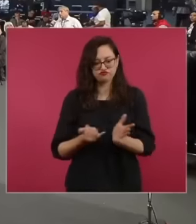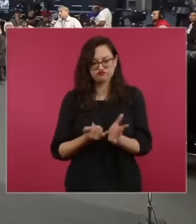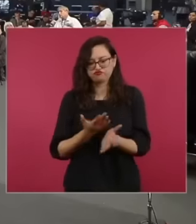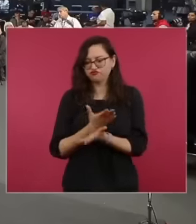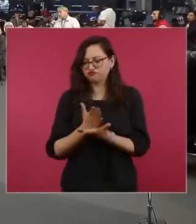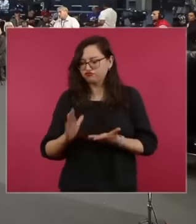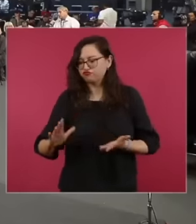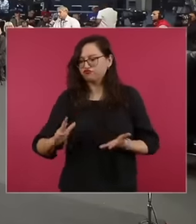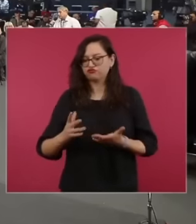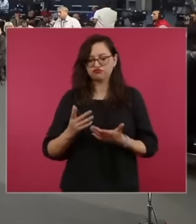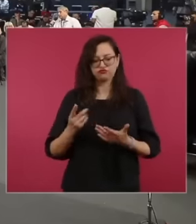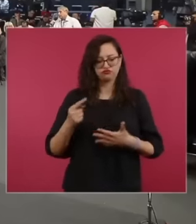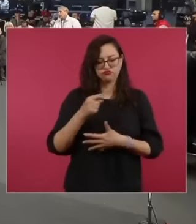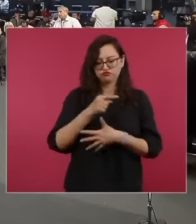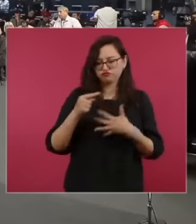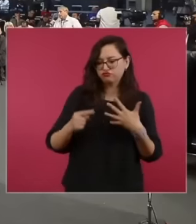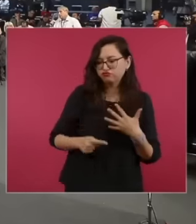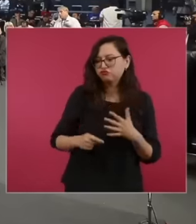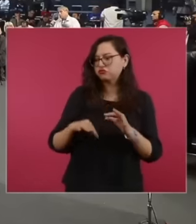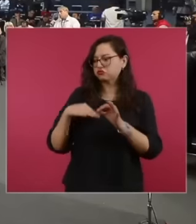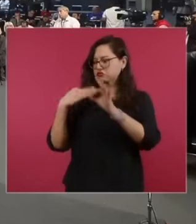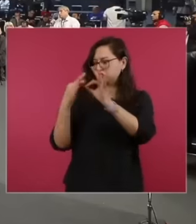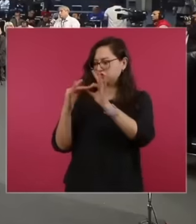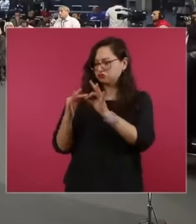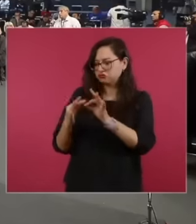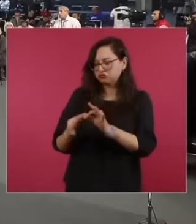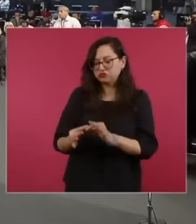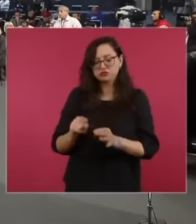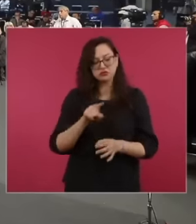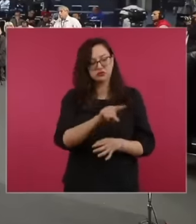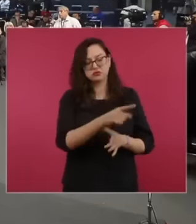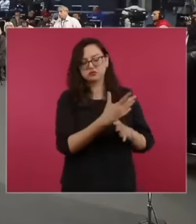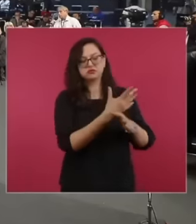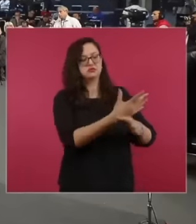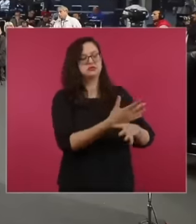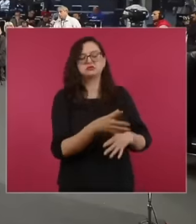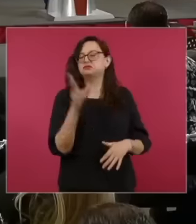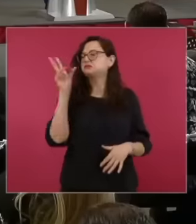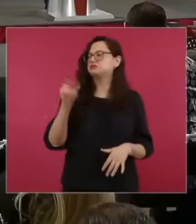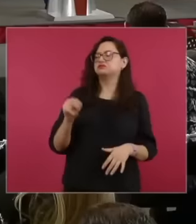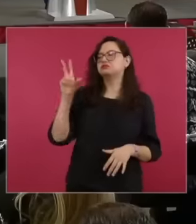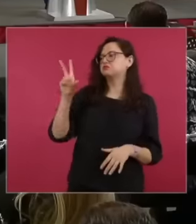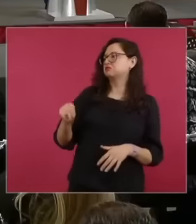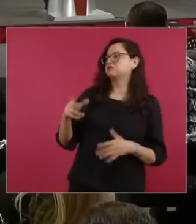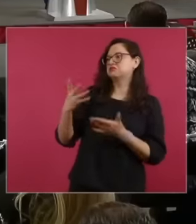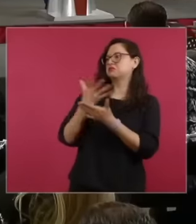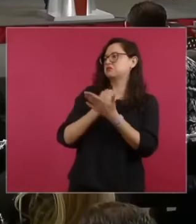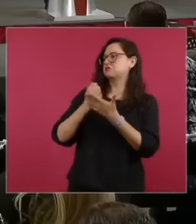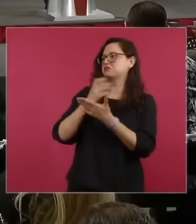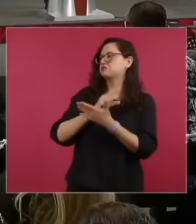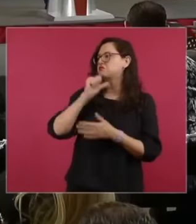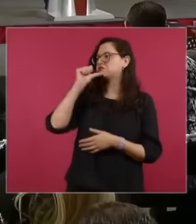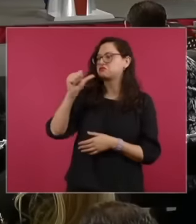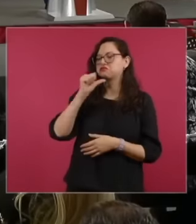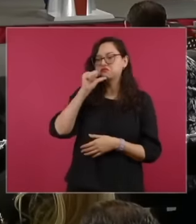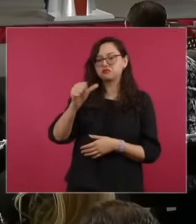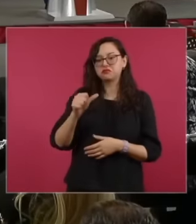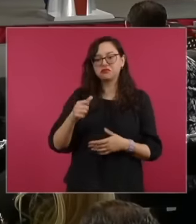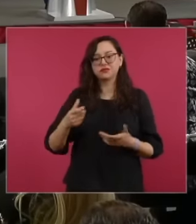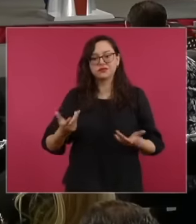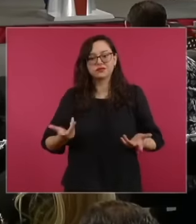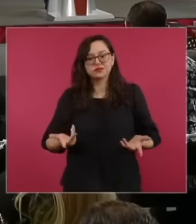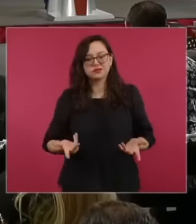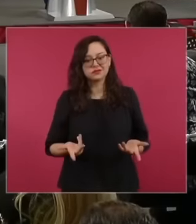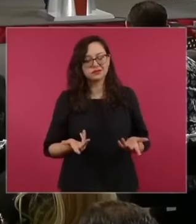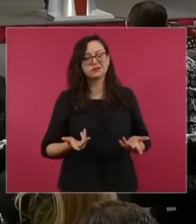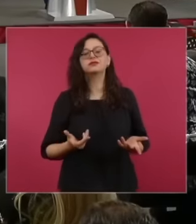Y entonces ellos están diciendo, no, es que no se llegó al punto de equilibrio, no hay ganancias. Sí, ya se